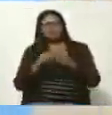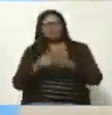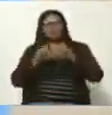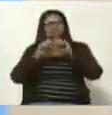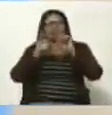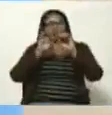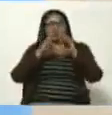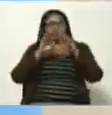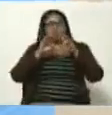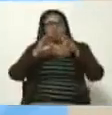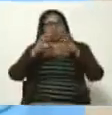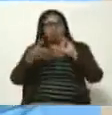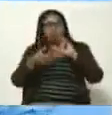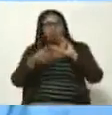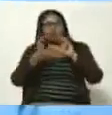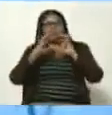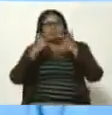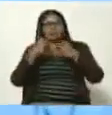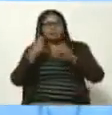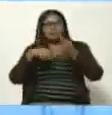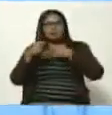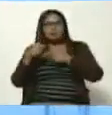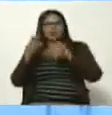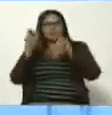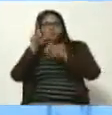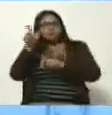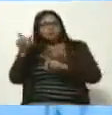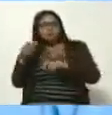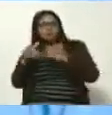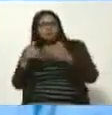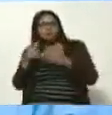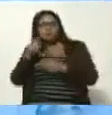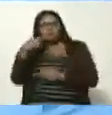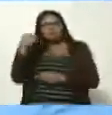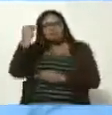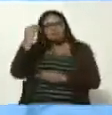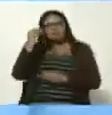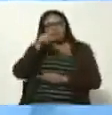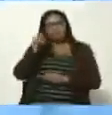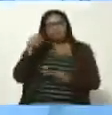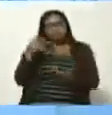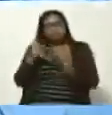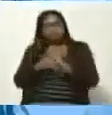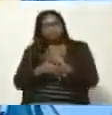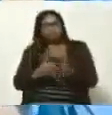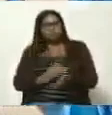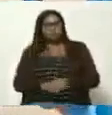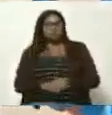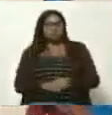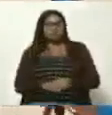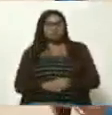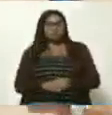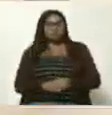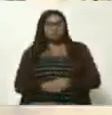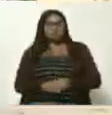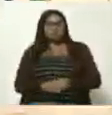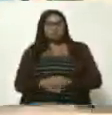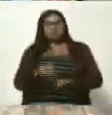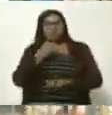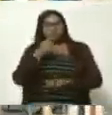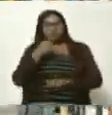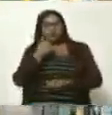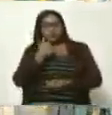empresa para luego venderla a nuevos propietarios. ¿Qué nos pudiese comentar de esto? Lo que puedo decir es que habían